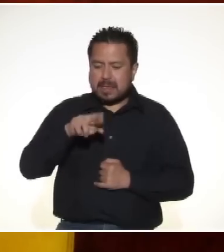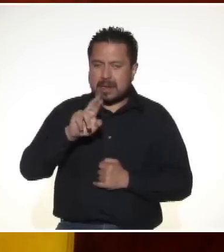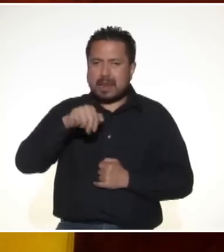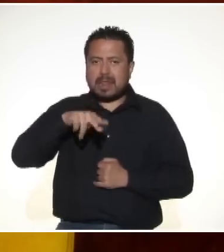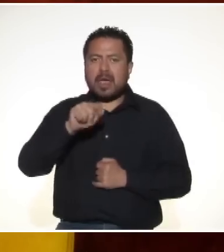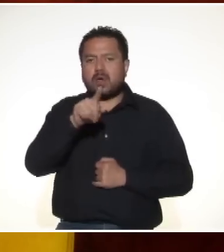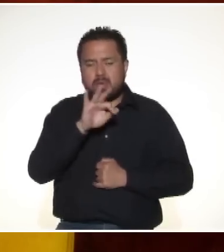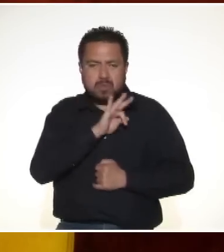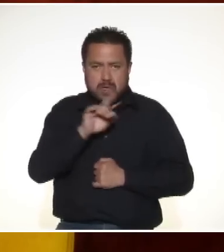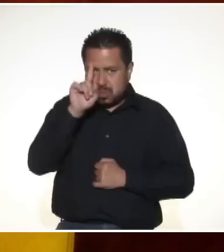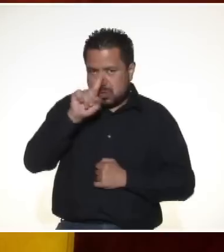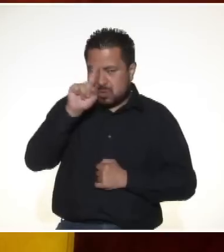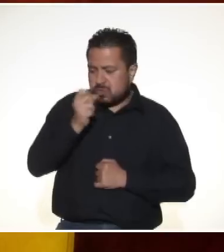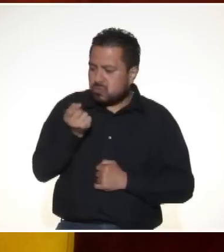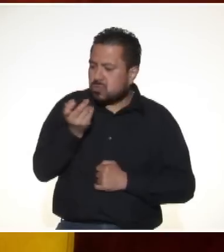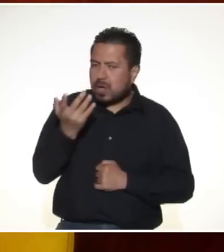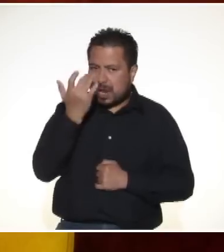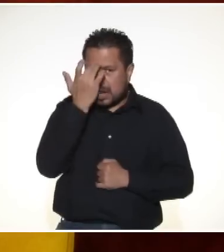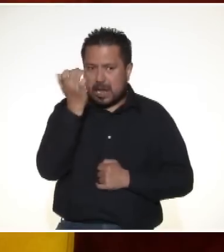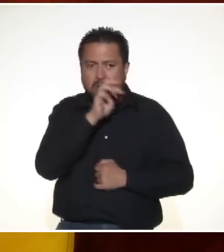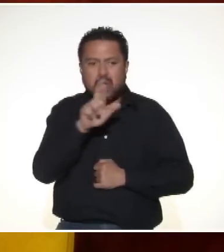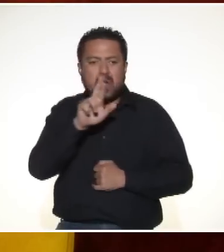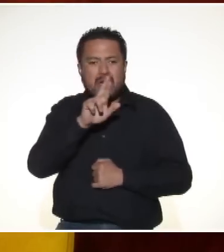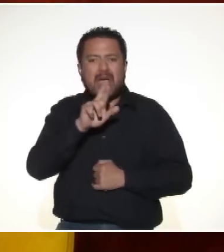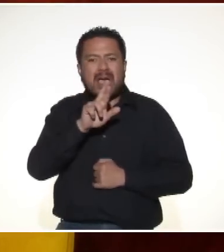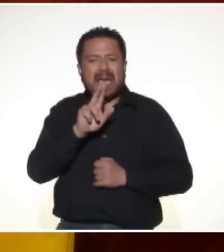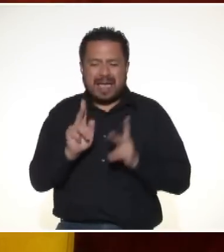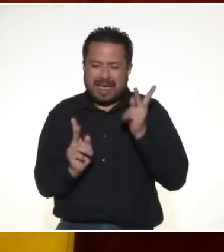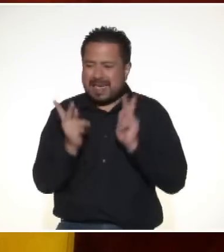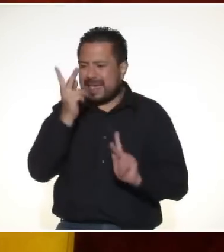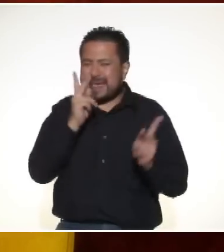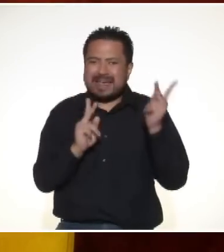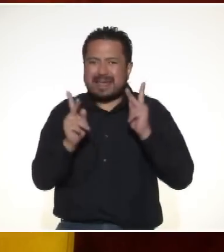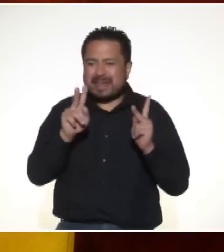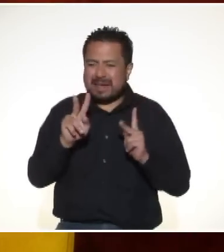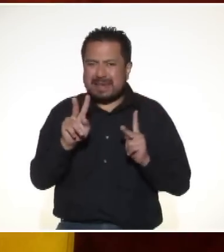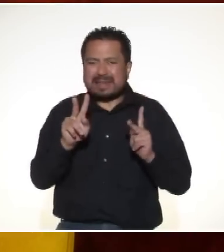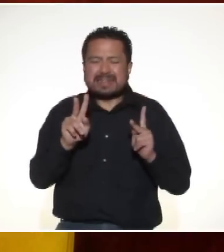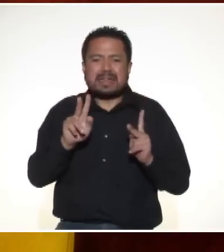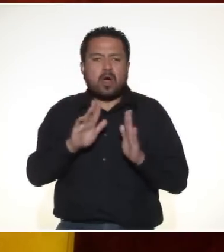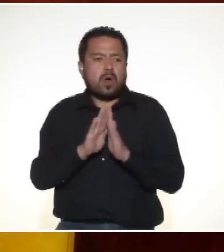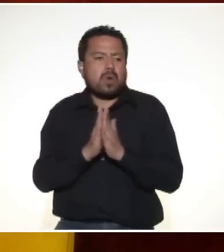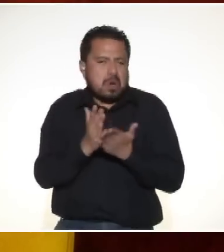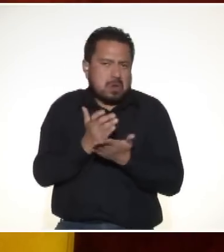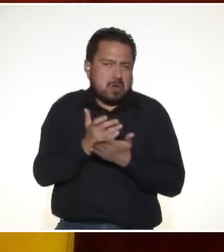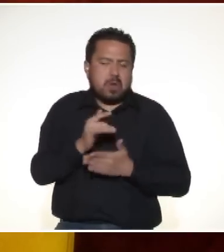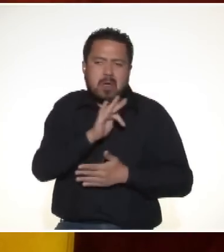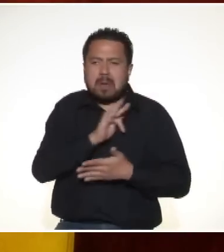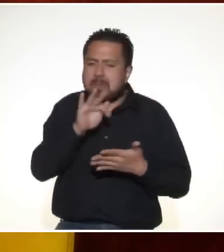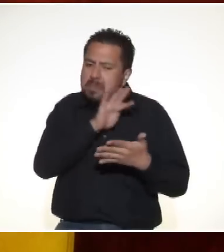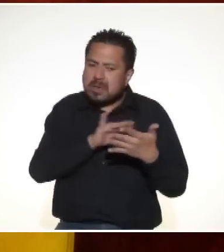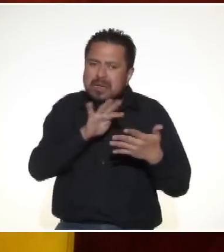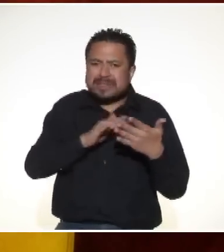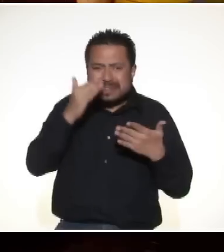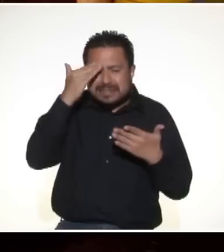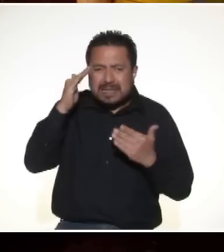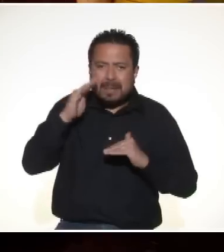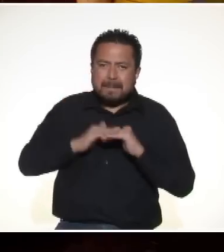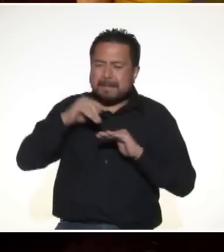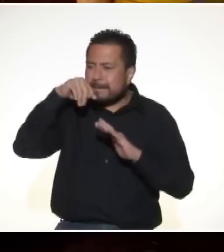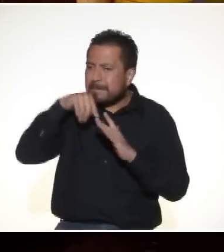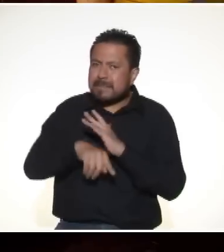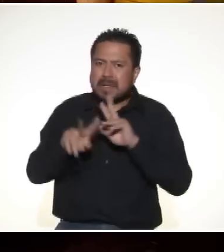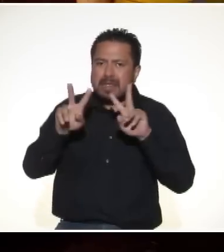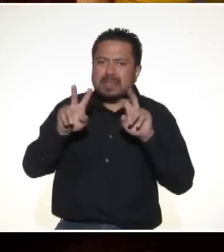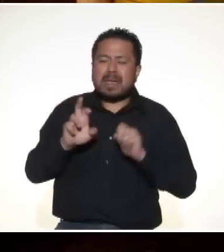algún consejo para reconocer plantas venenosas en algún lugar o si hay algún libro que ella pueda leer para saber más de este tema.